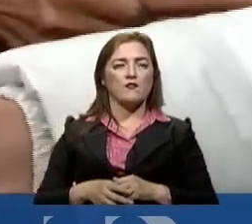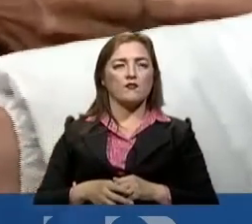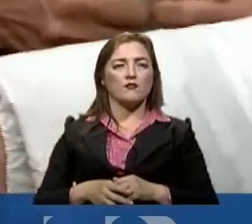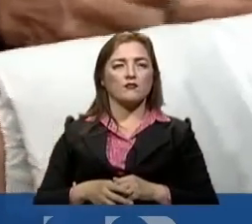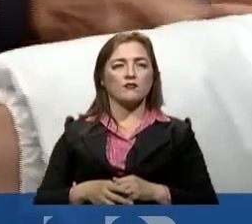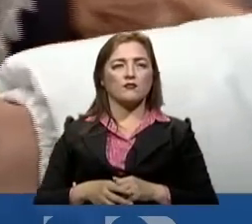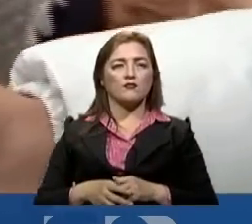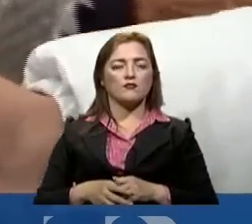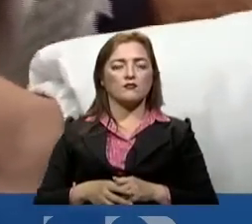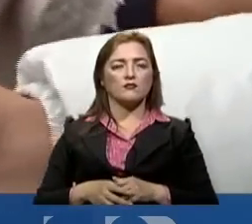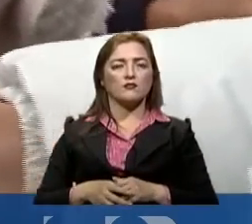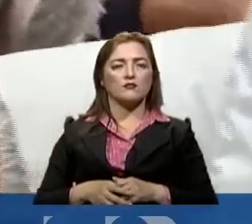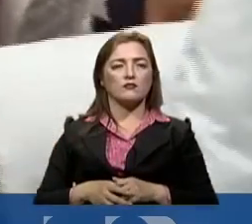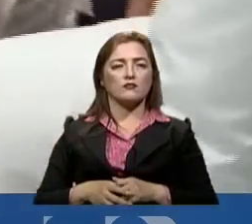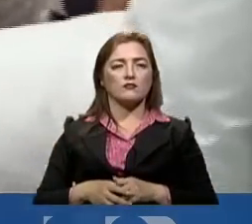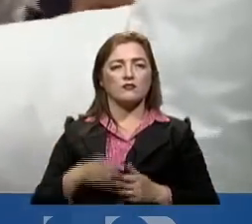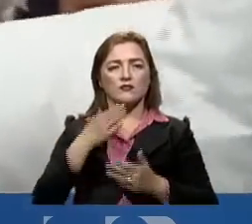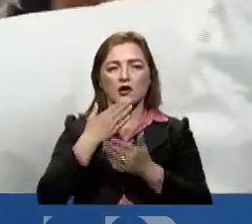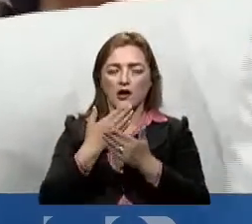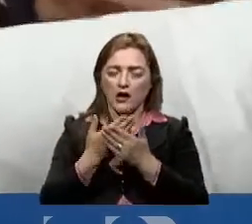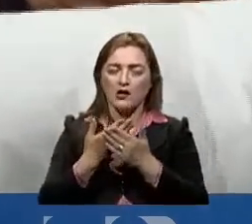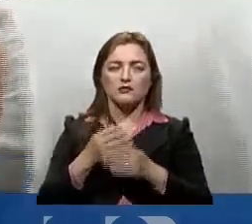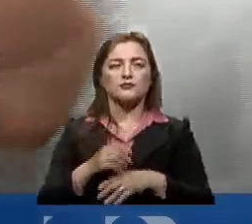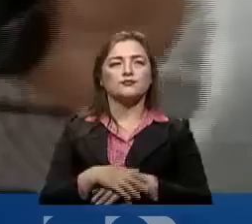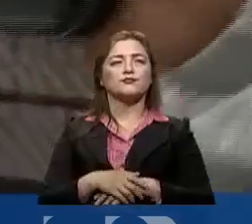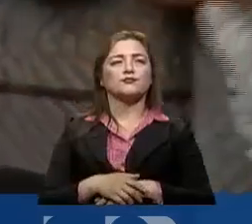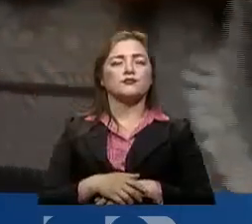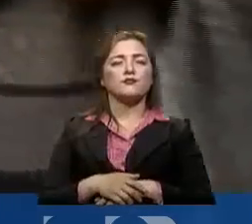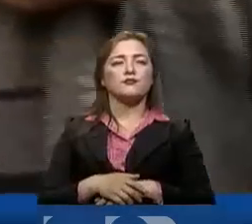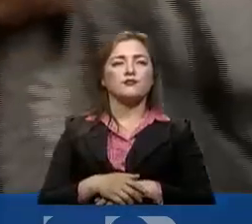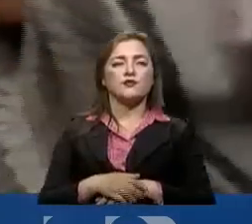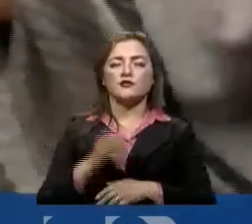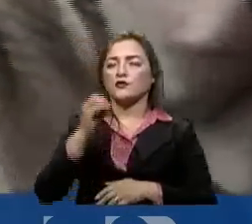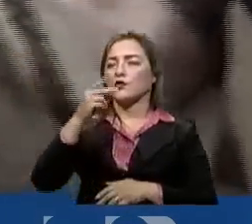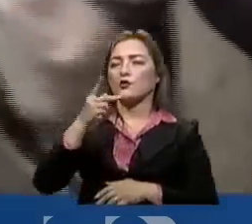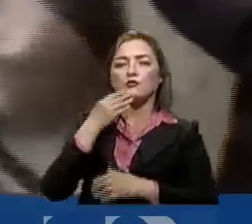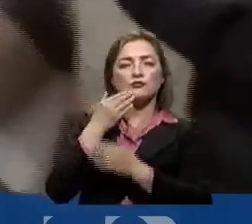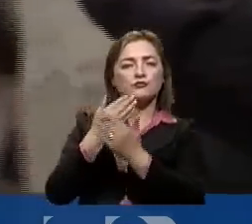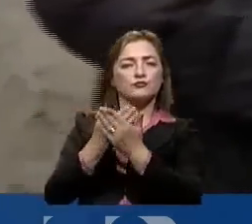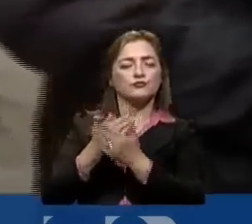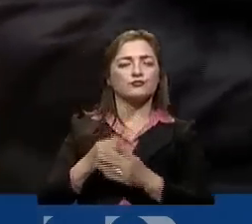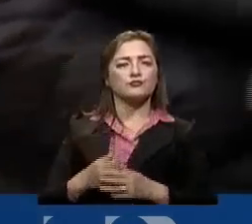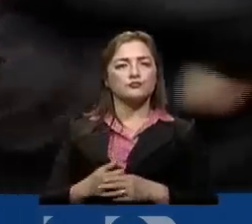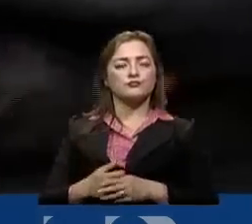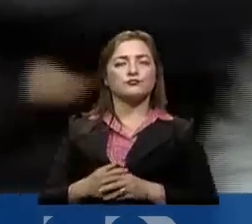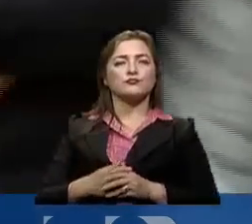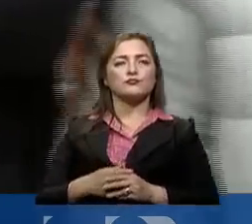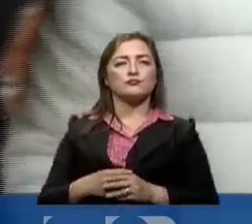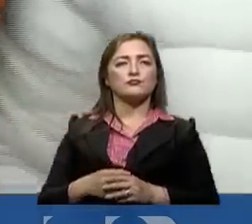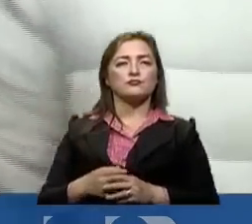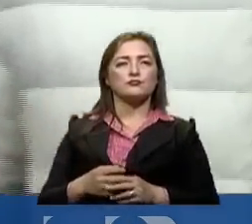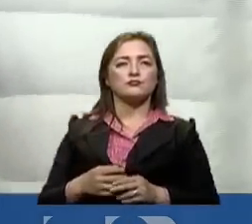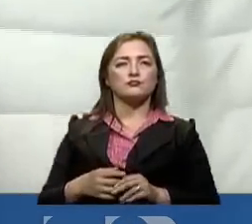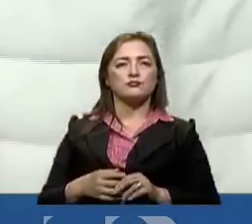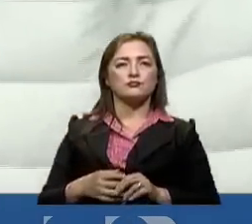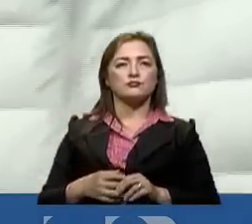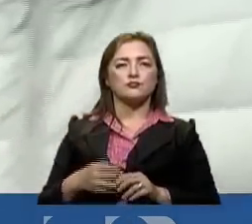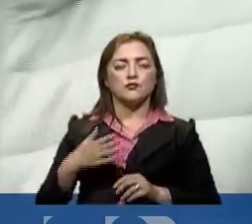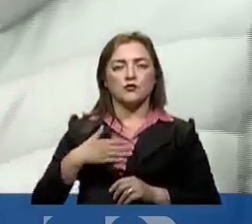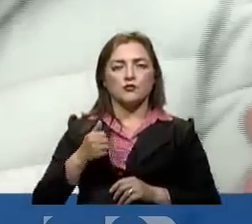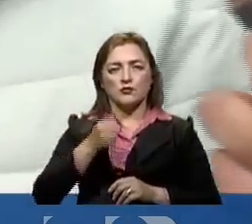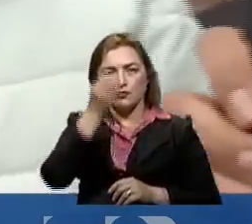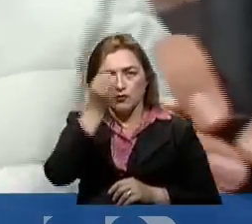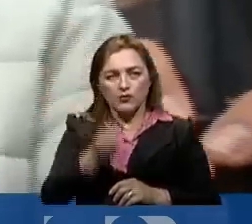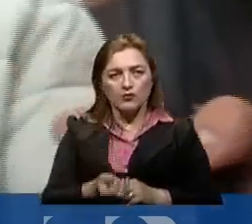de alguna manera que se agilite esta situación. Ok, muchísimas gracias, doña Rosa. Por acá vamos a hablar con otra de las moradoras. ¿Cómo está, doña Carmen?